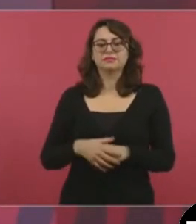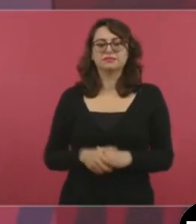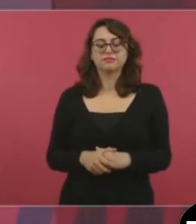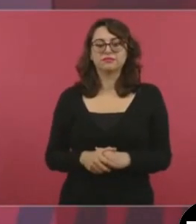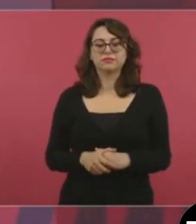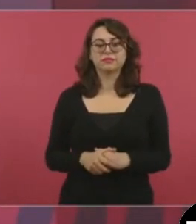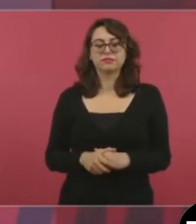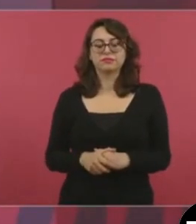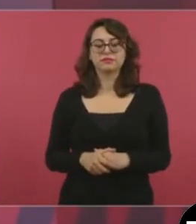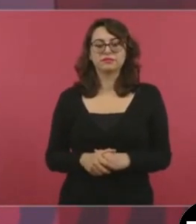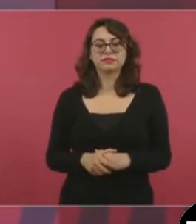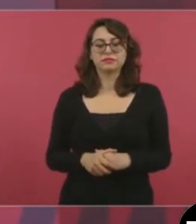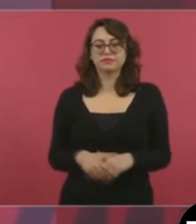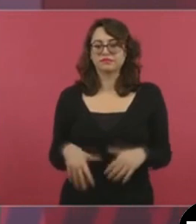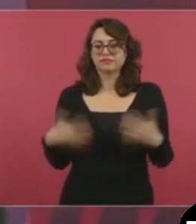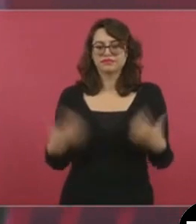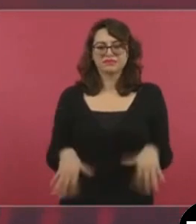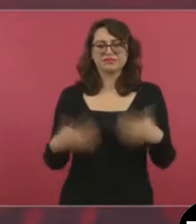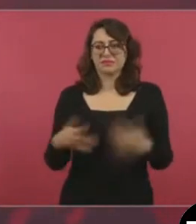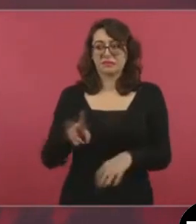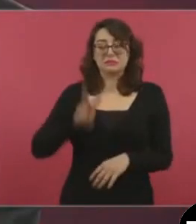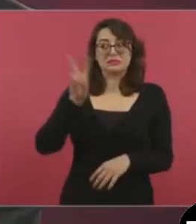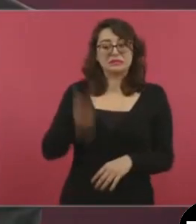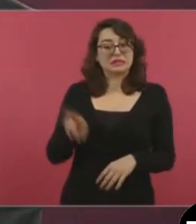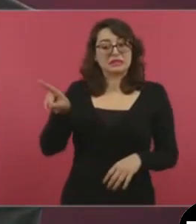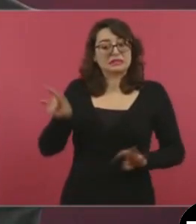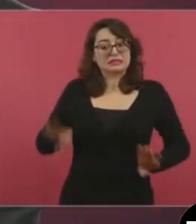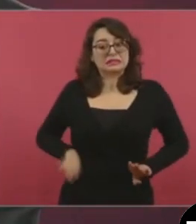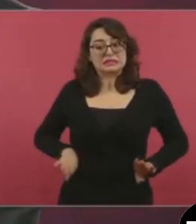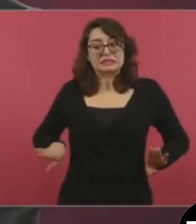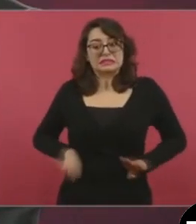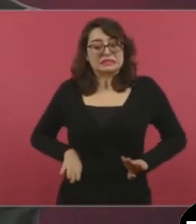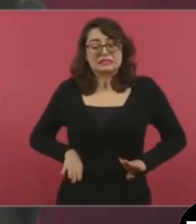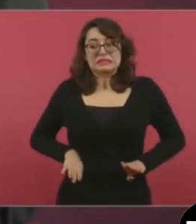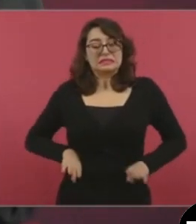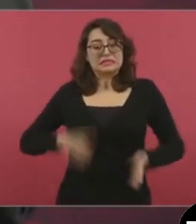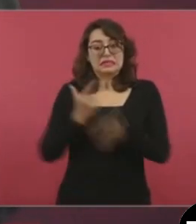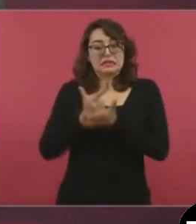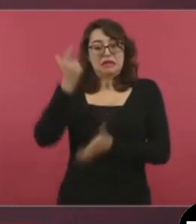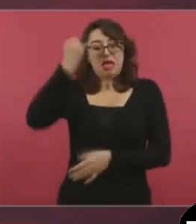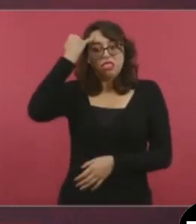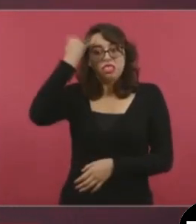Es realmente grave, pero